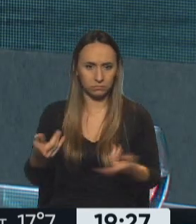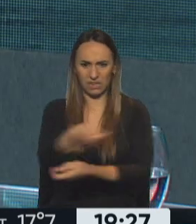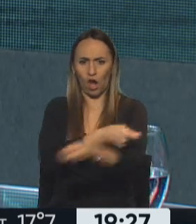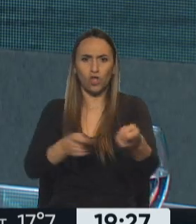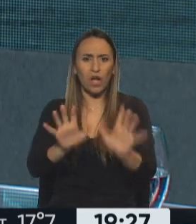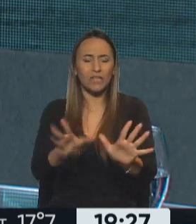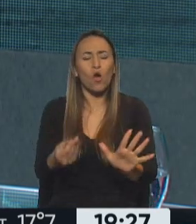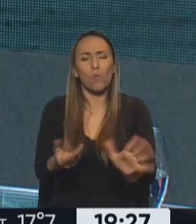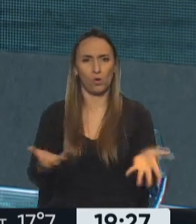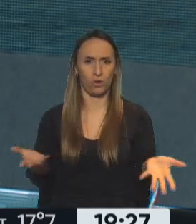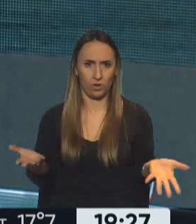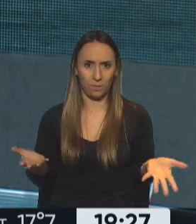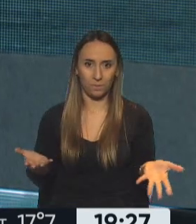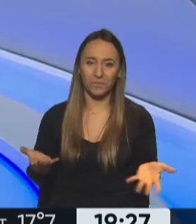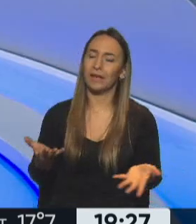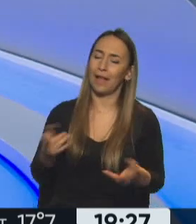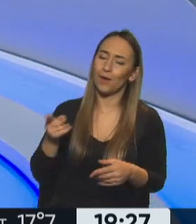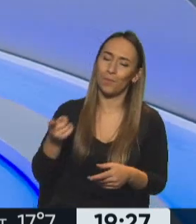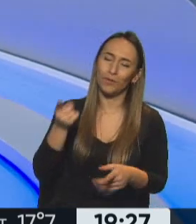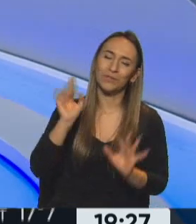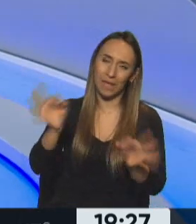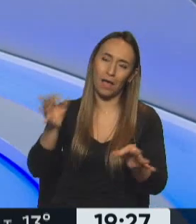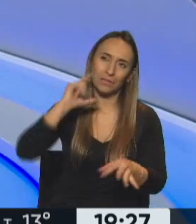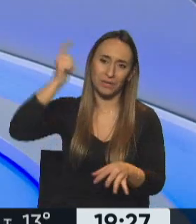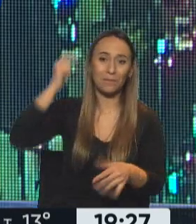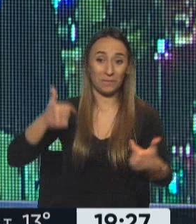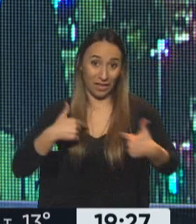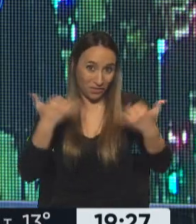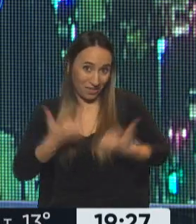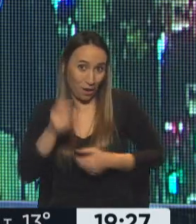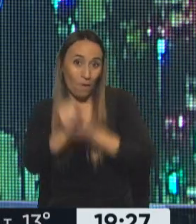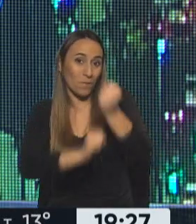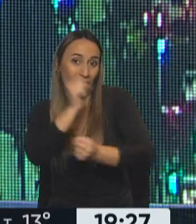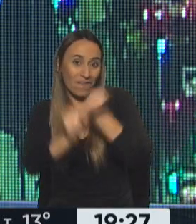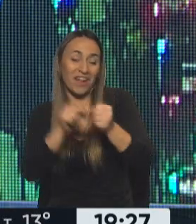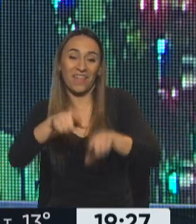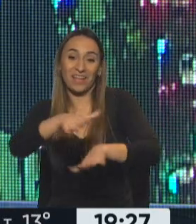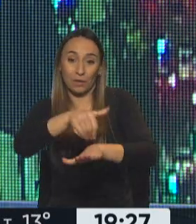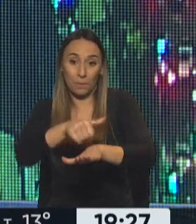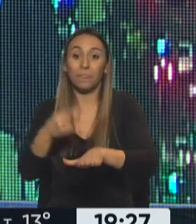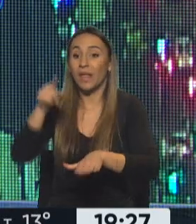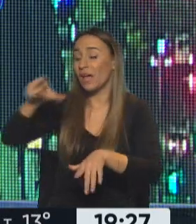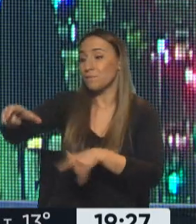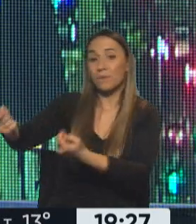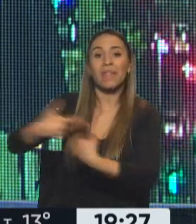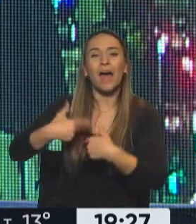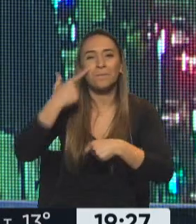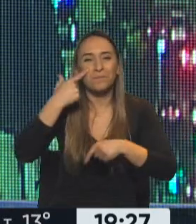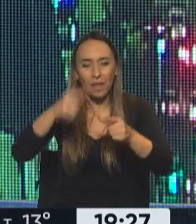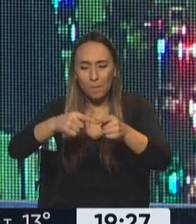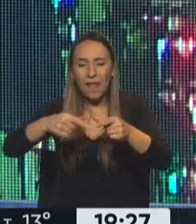también... Claro, lo conocés perfectamente. Yo tengo una fábrica de calzado. El proveedor de plantilla me dijo, no te puedo entregar. Yo había